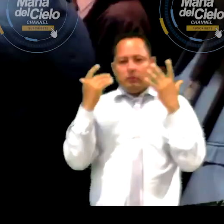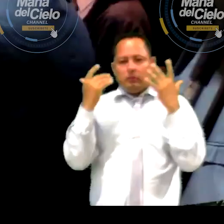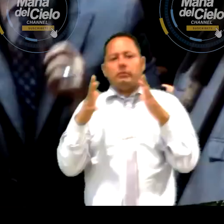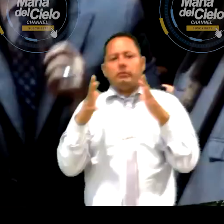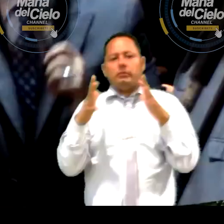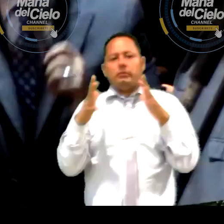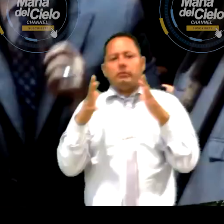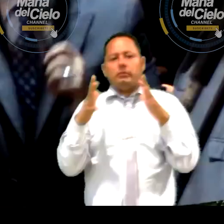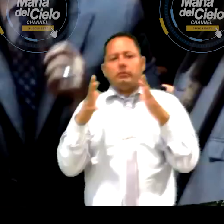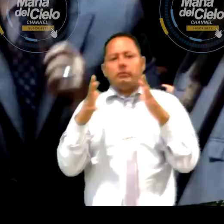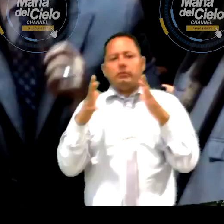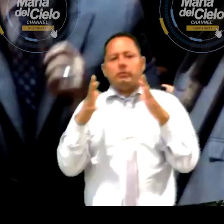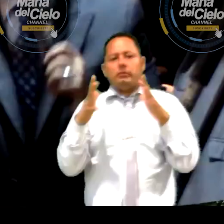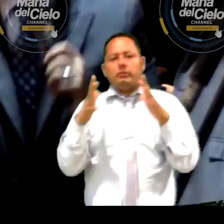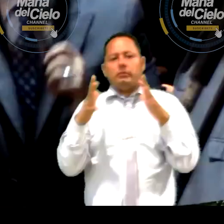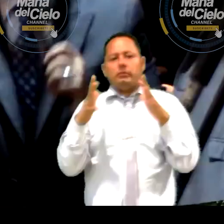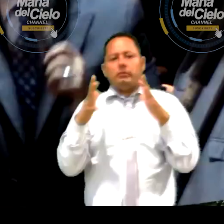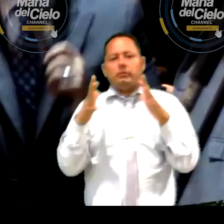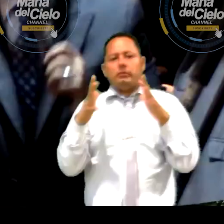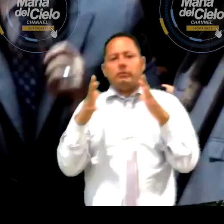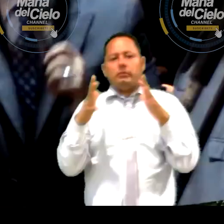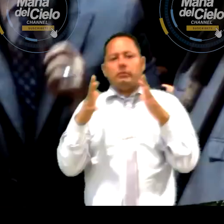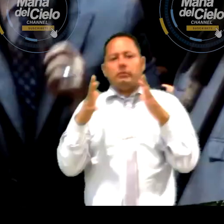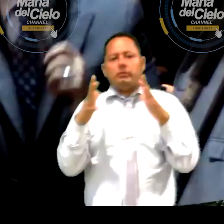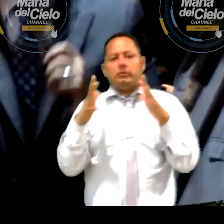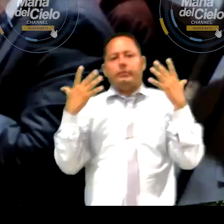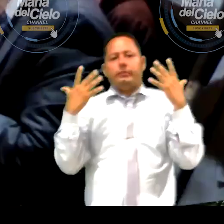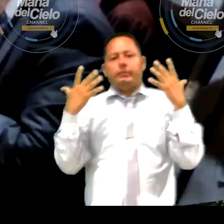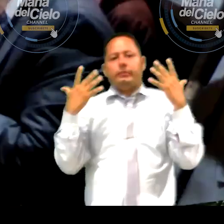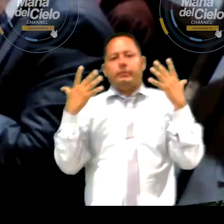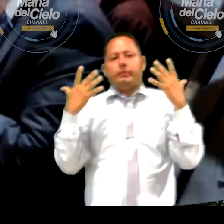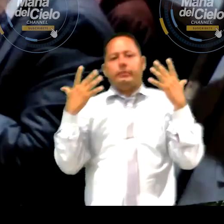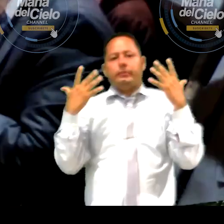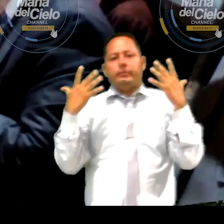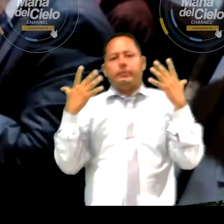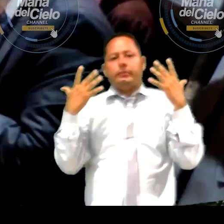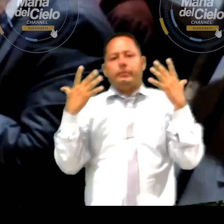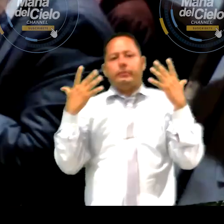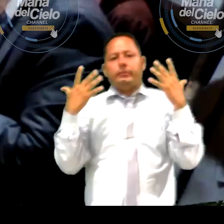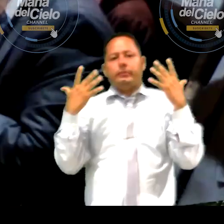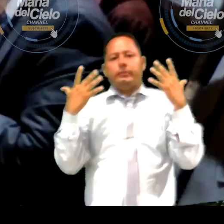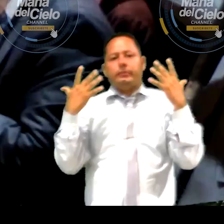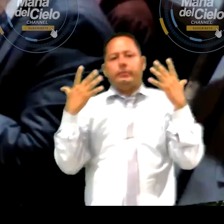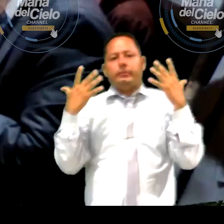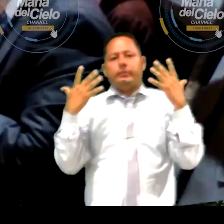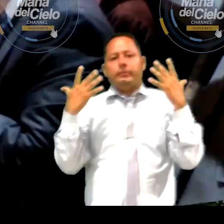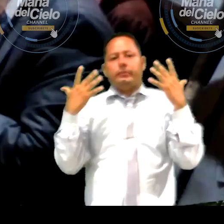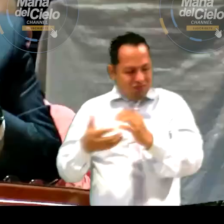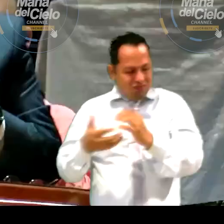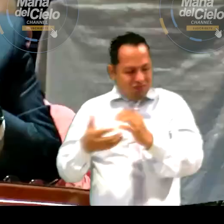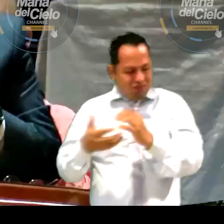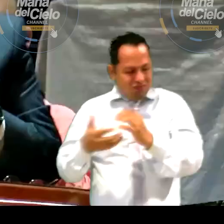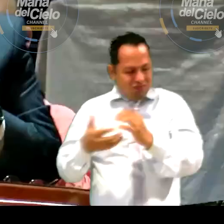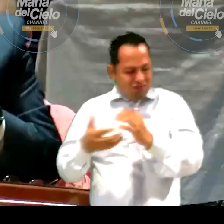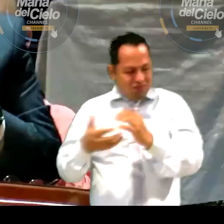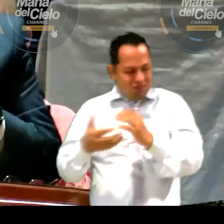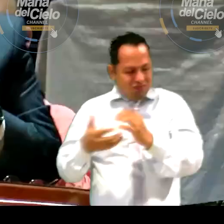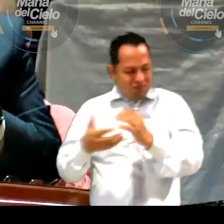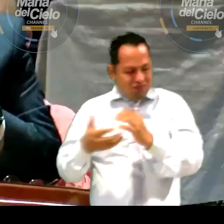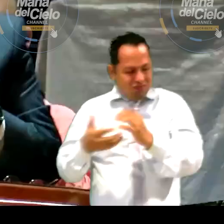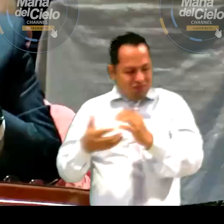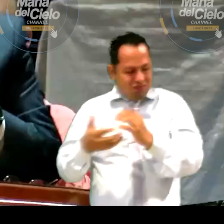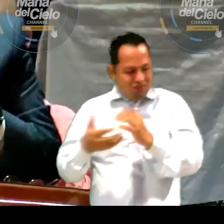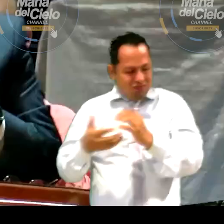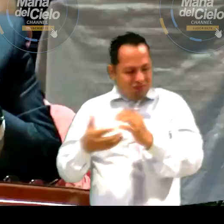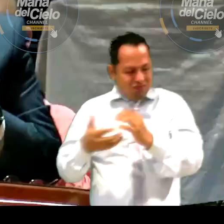Me dejaron solo, nadie me visitó. Nadie me dio la mano, nadie me dio una palabra. Y